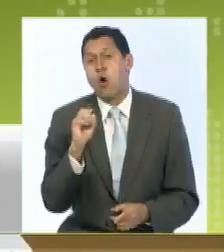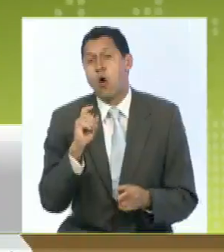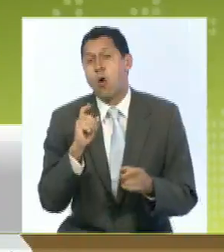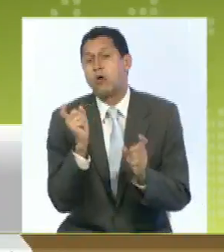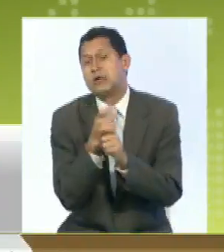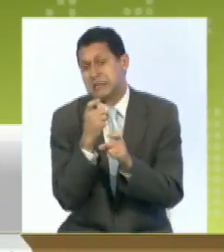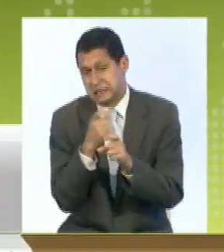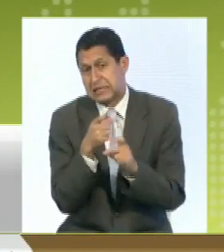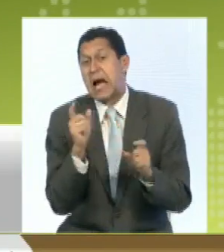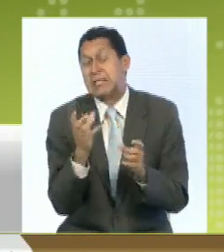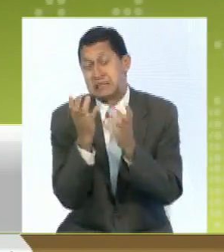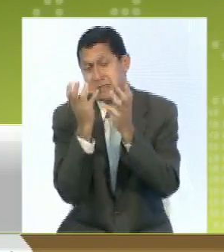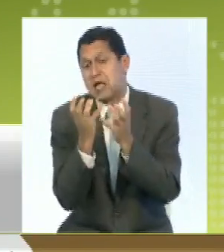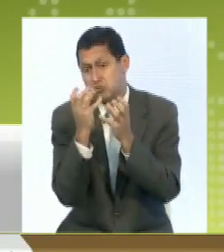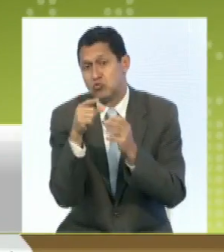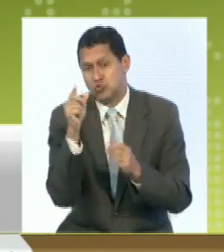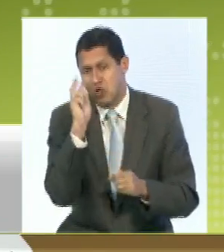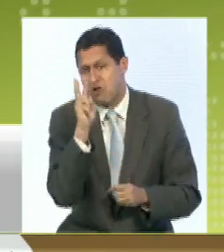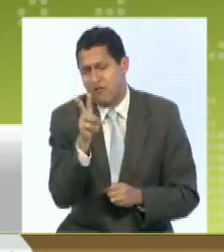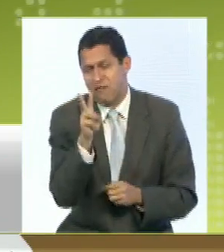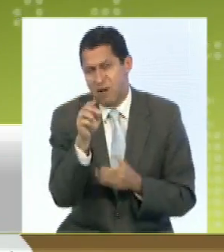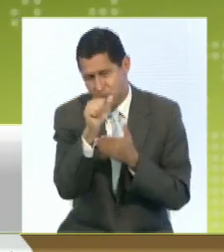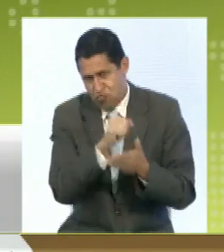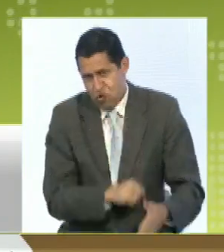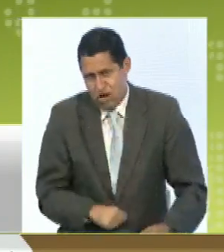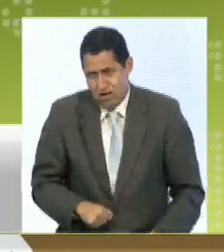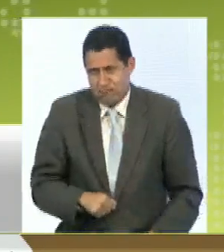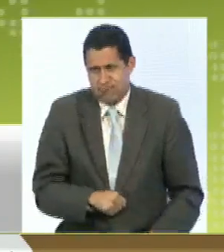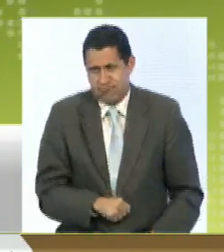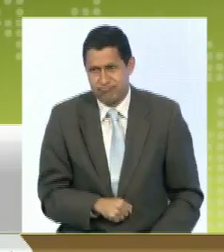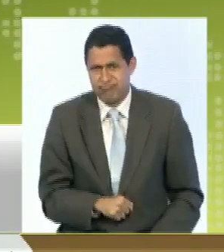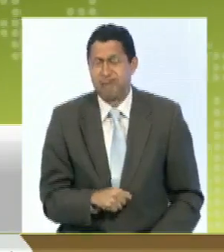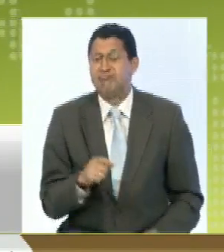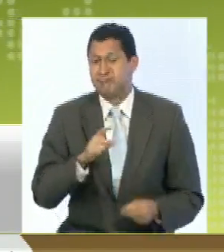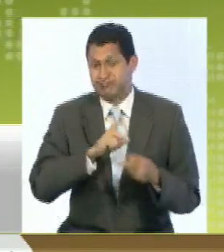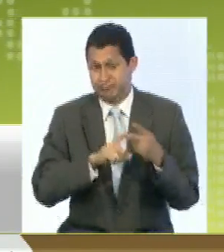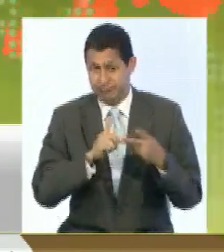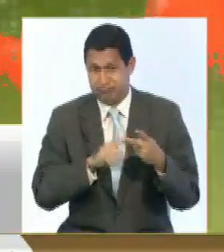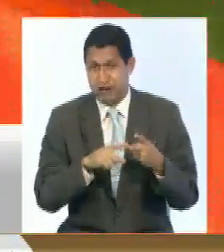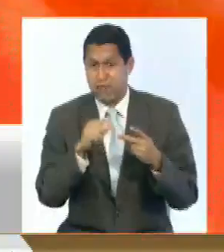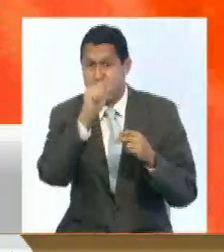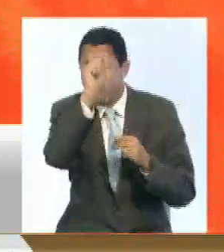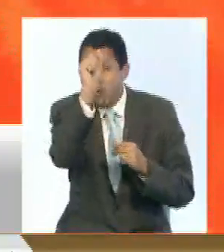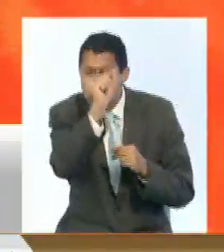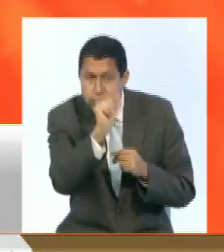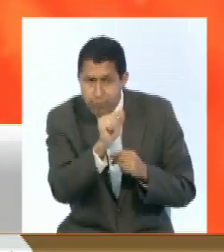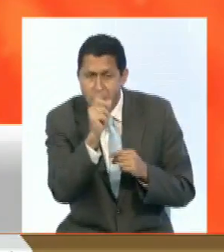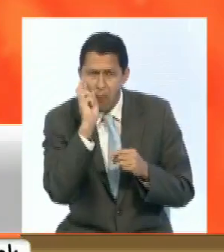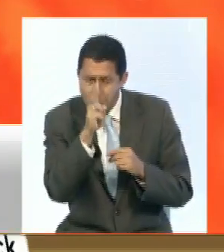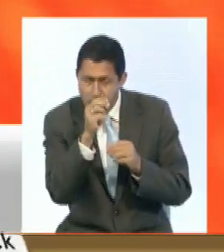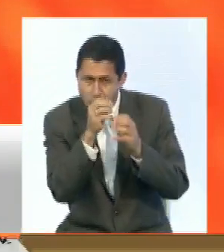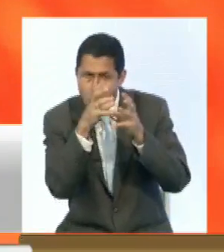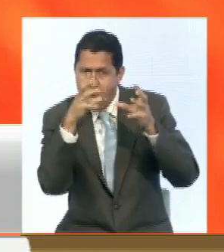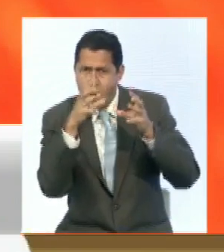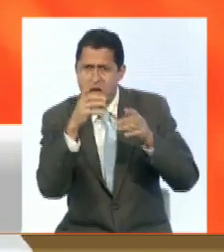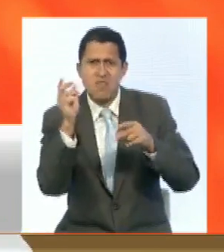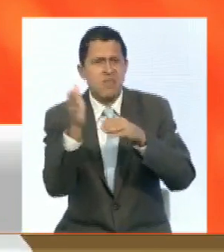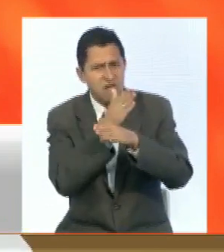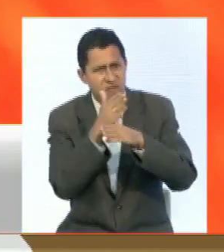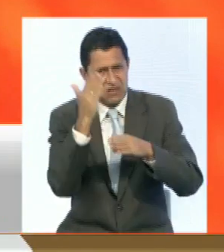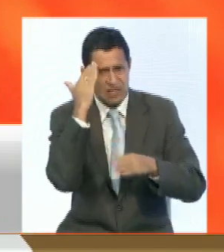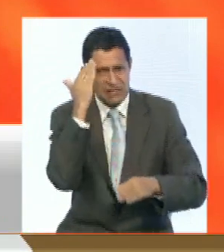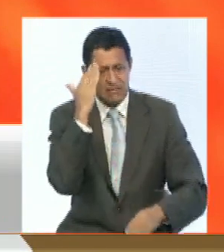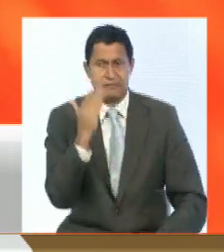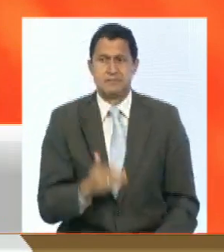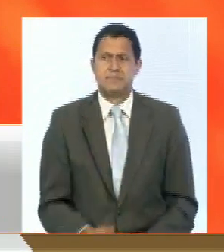que es el cáncer particular y eso lo vemos con el eco y también vemos con el eco vemos el varicocele podemos tenemos que diferenciar el diagnóstico puede